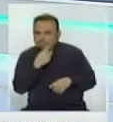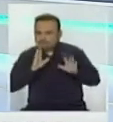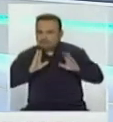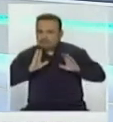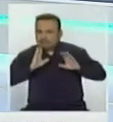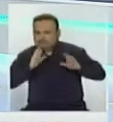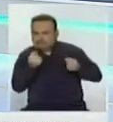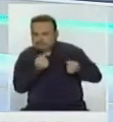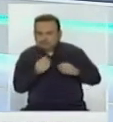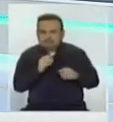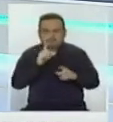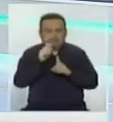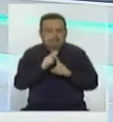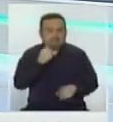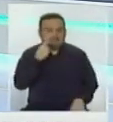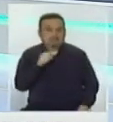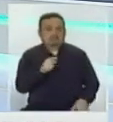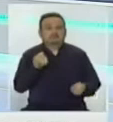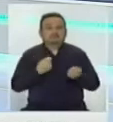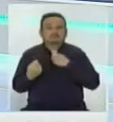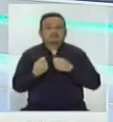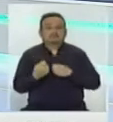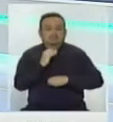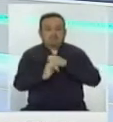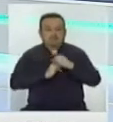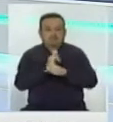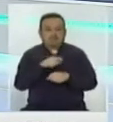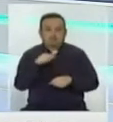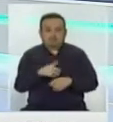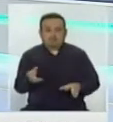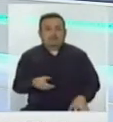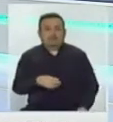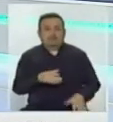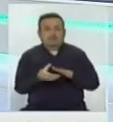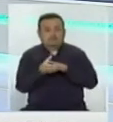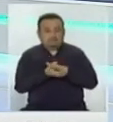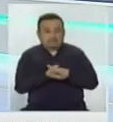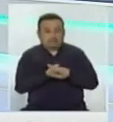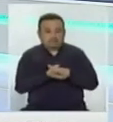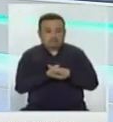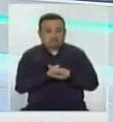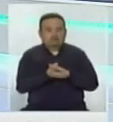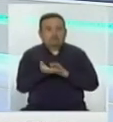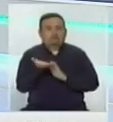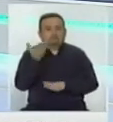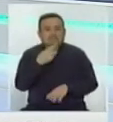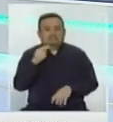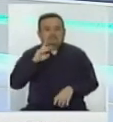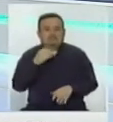algo salva la plata en el mes de abril, que es las ventas online del comercio. Las ventas de calzado han